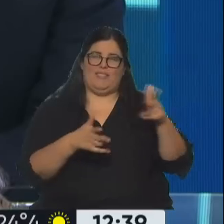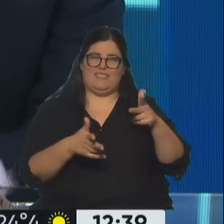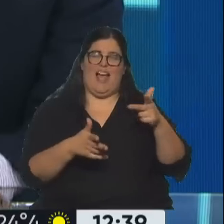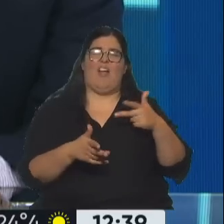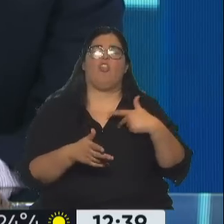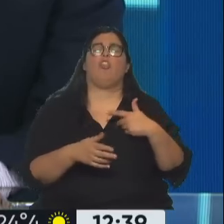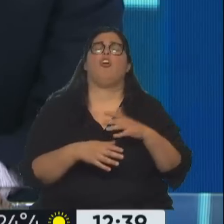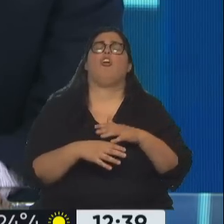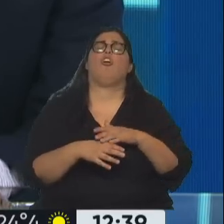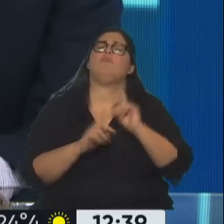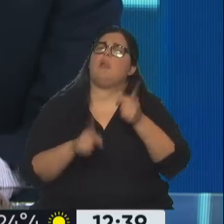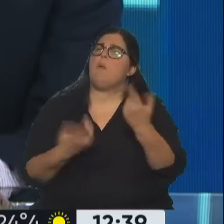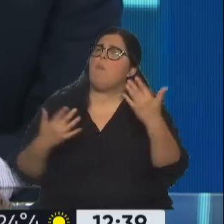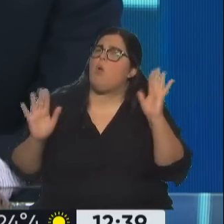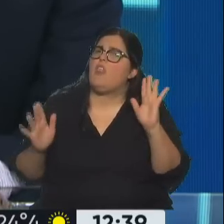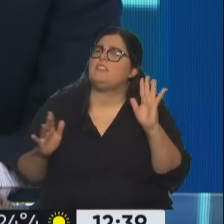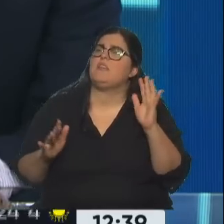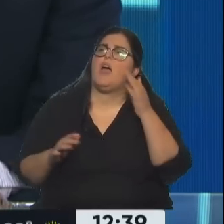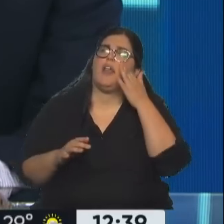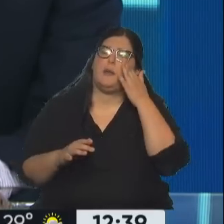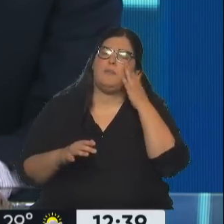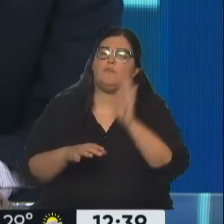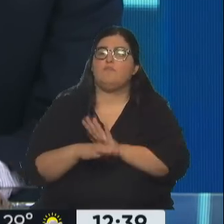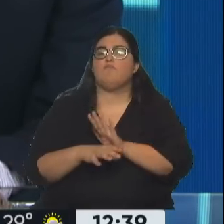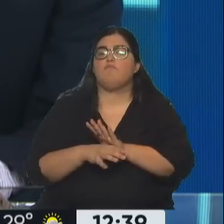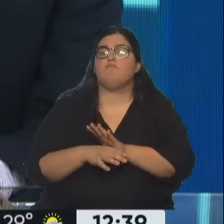uno podría plantearse en qué medida esta